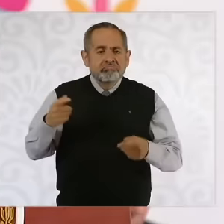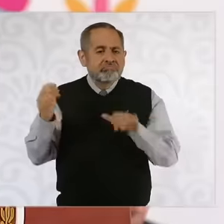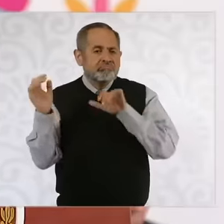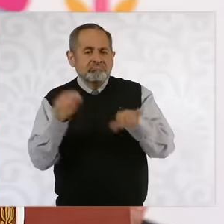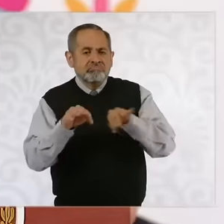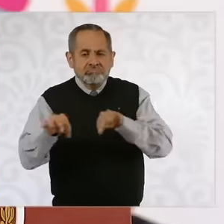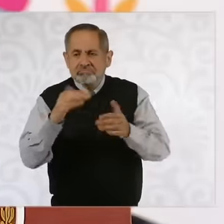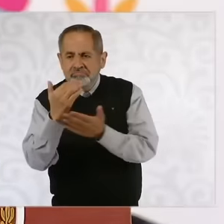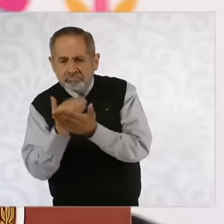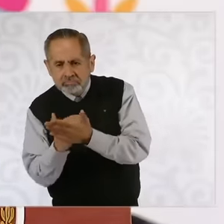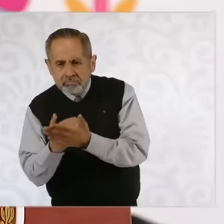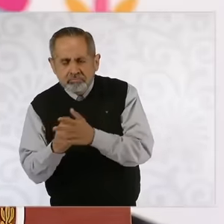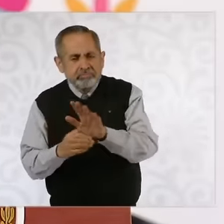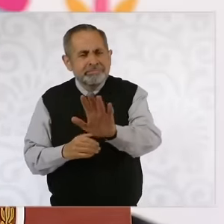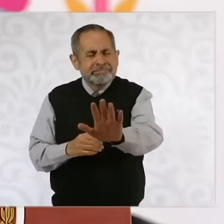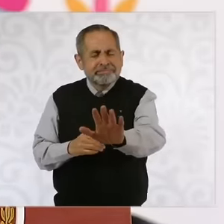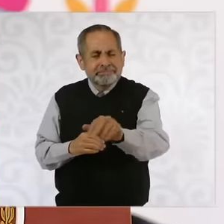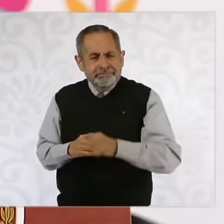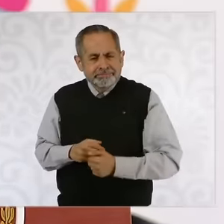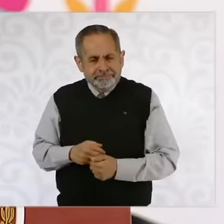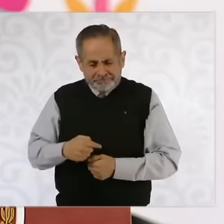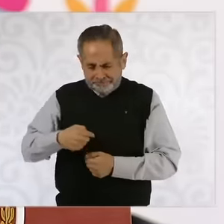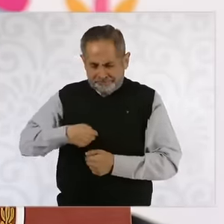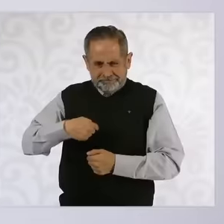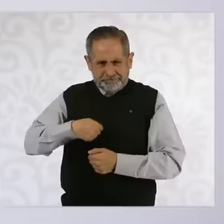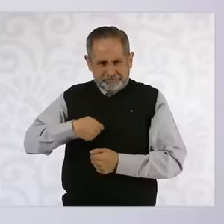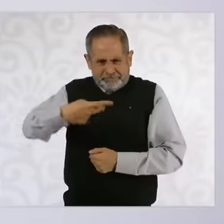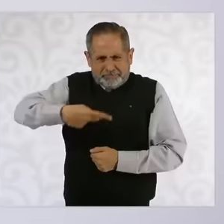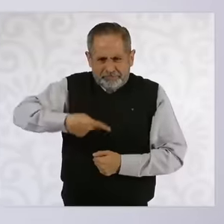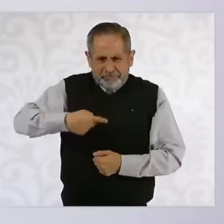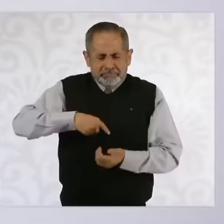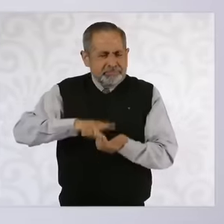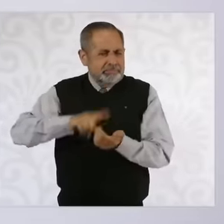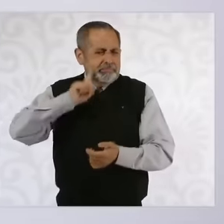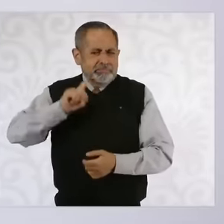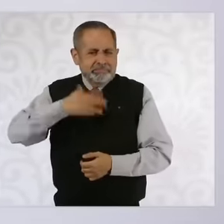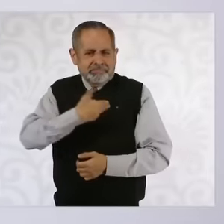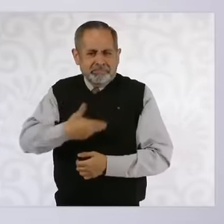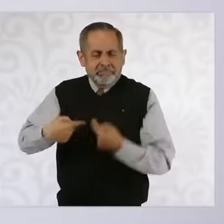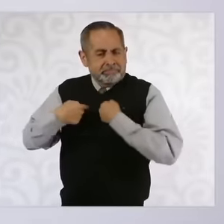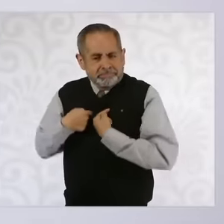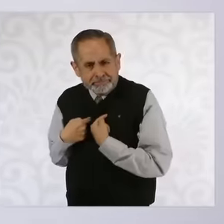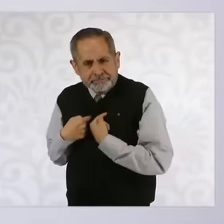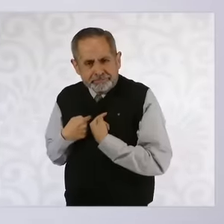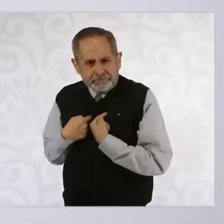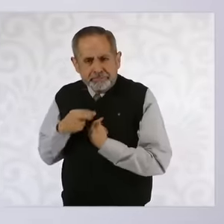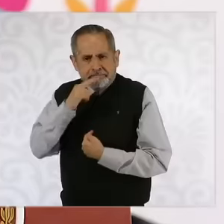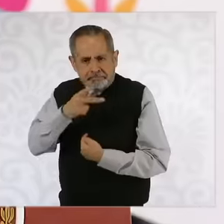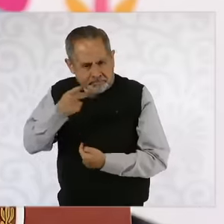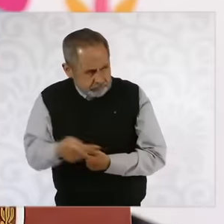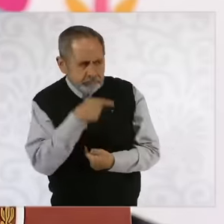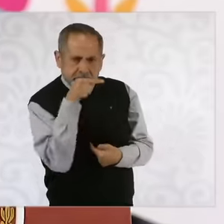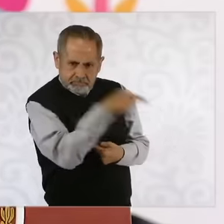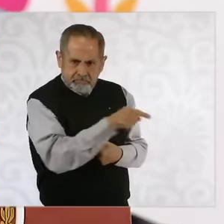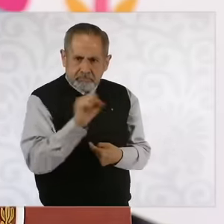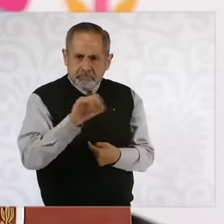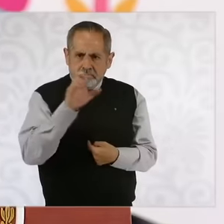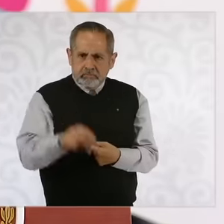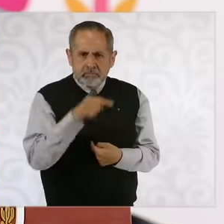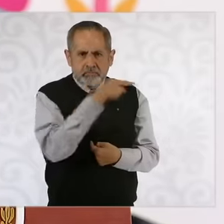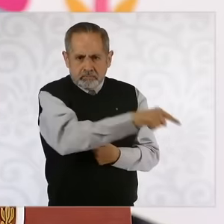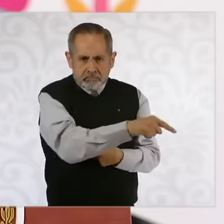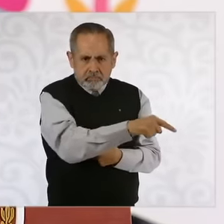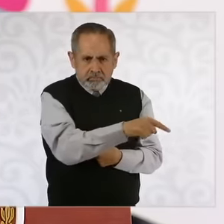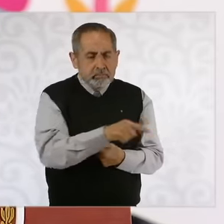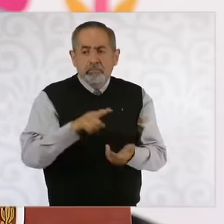qué no le preguntan a la Corte? ¿Por qué le preguntan a la presidenta? ¿Por qué no le preguntan a la Corte, el